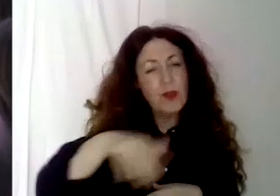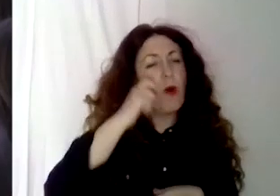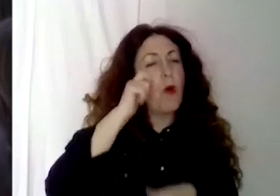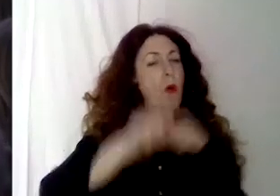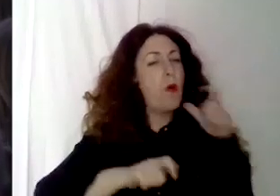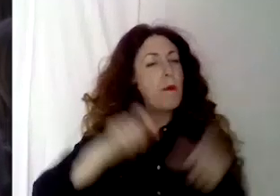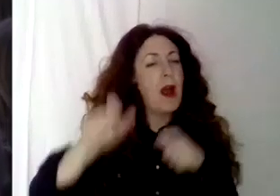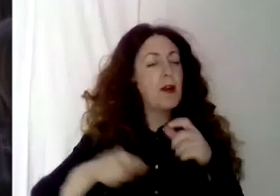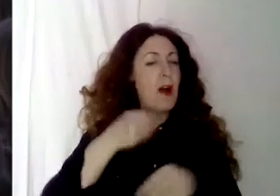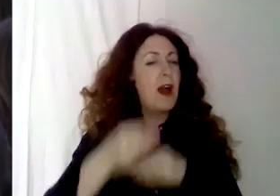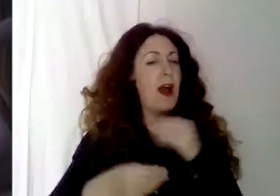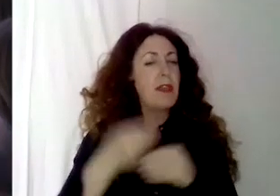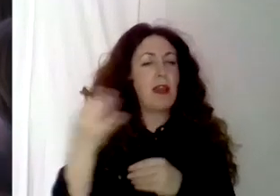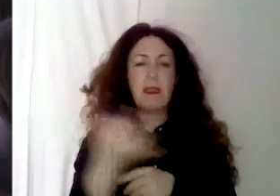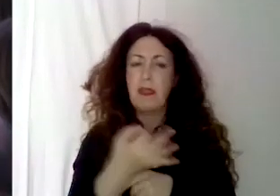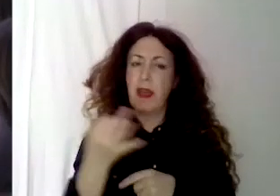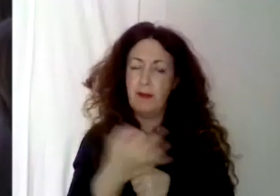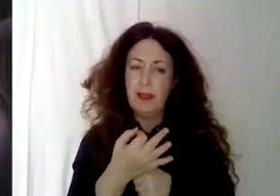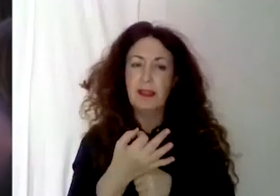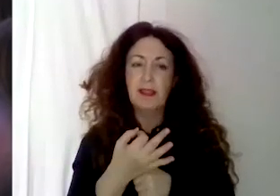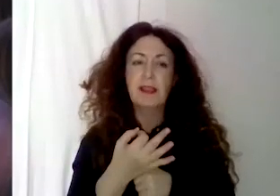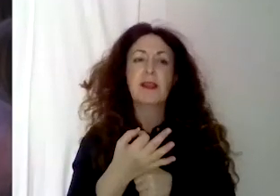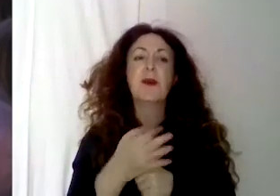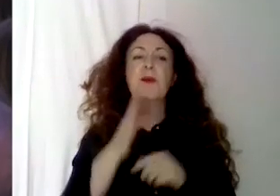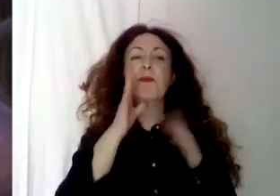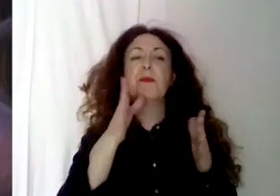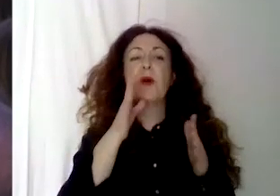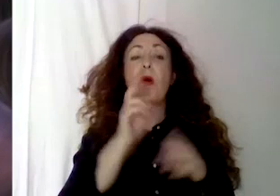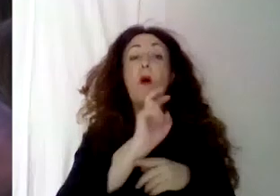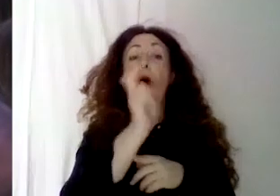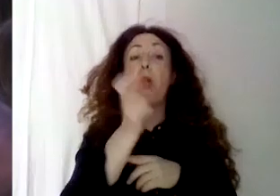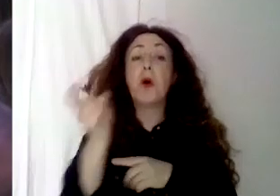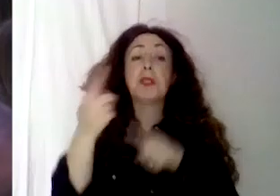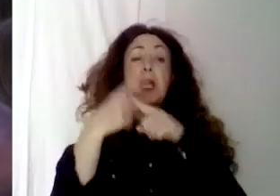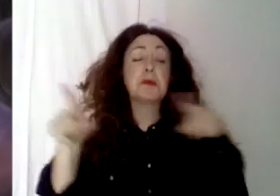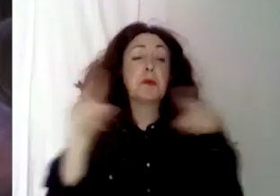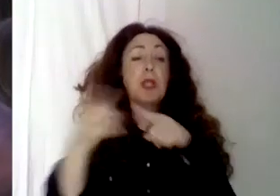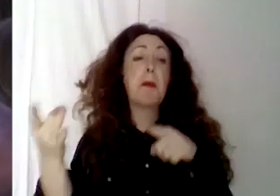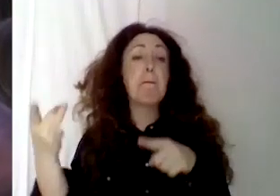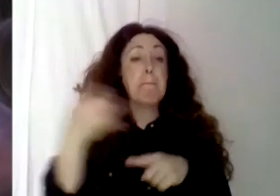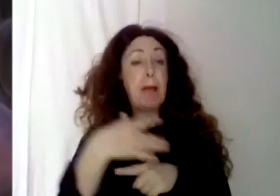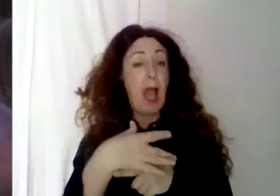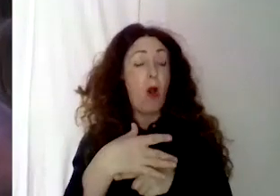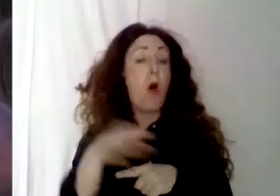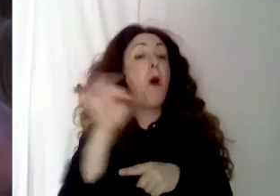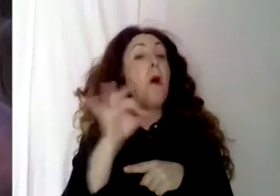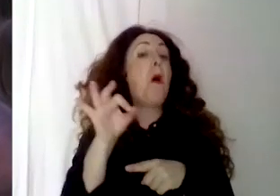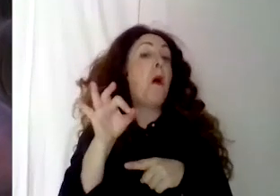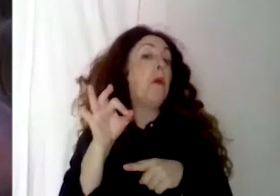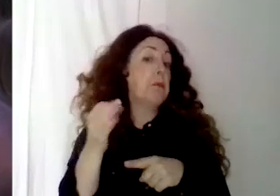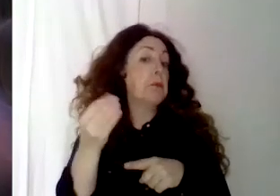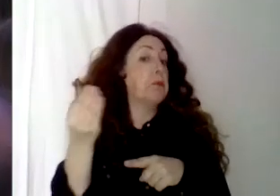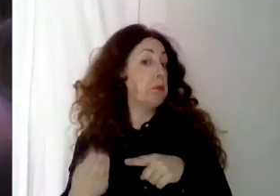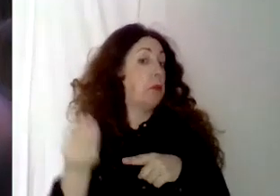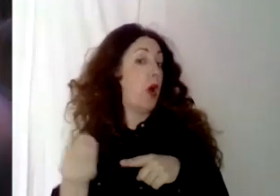acaso no hay otras músicas igual de buenas o incluso mejores? ¿Por qué no basta con